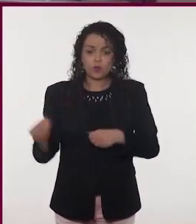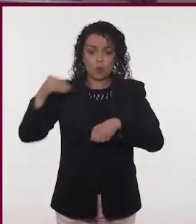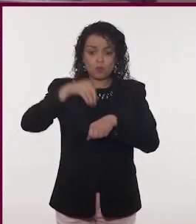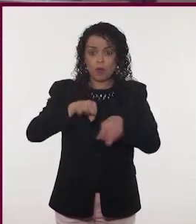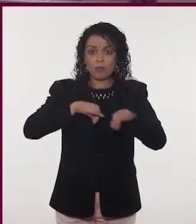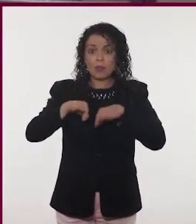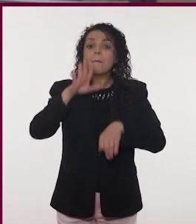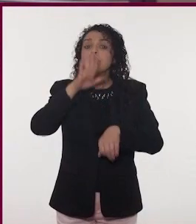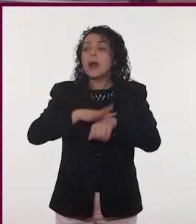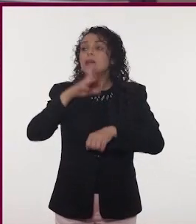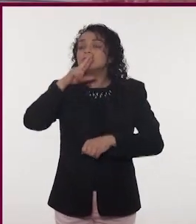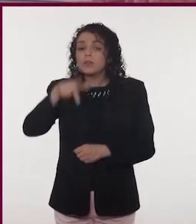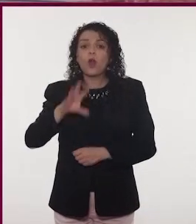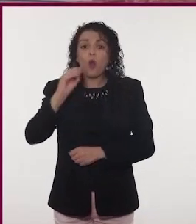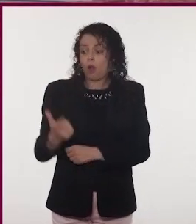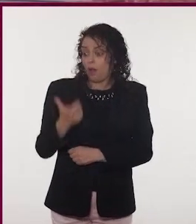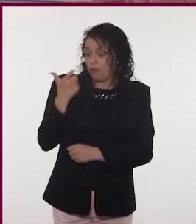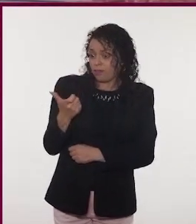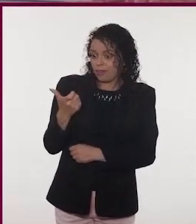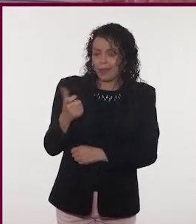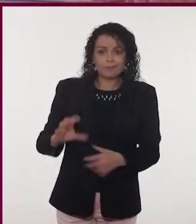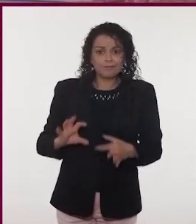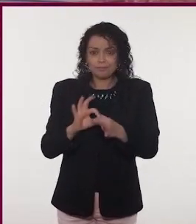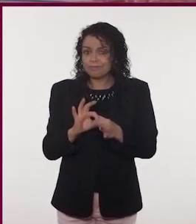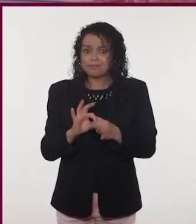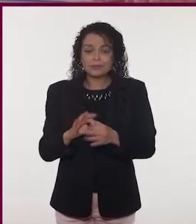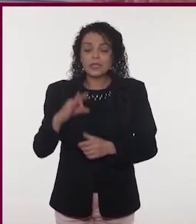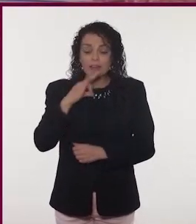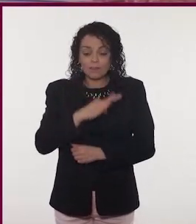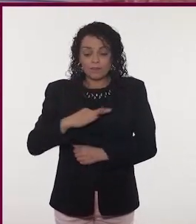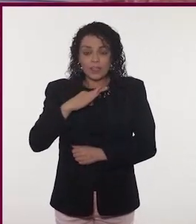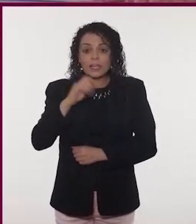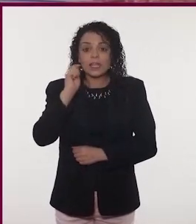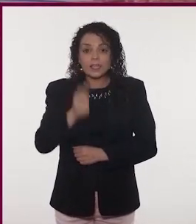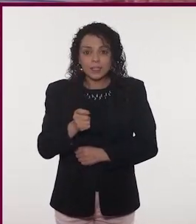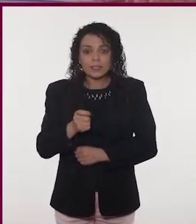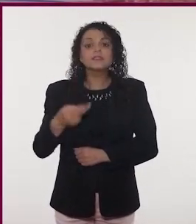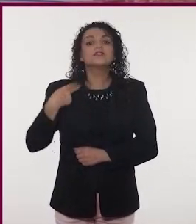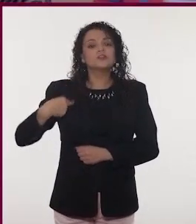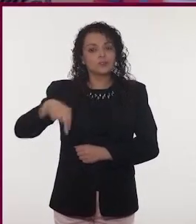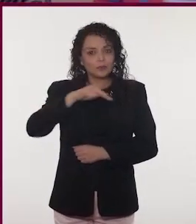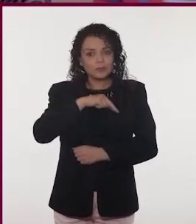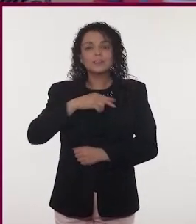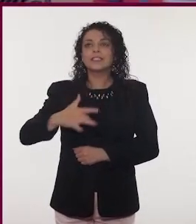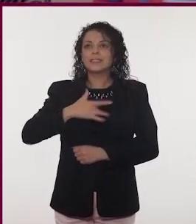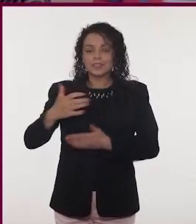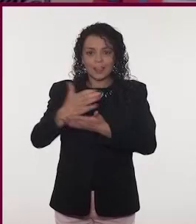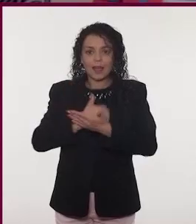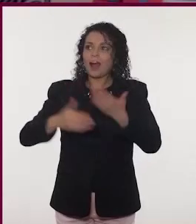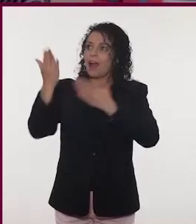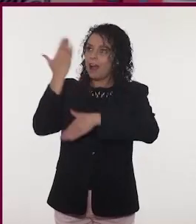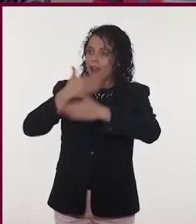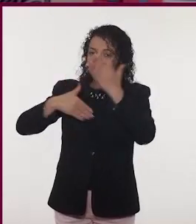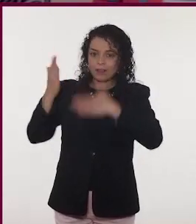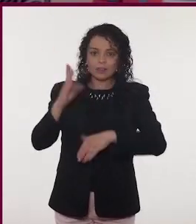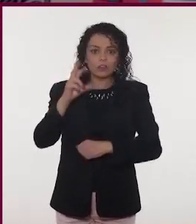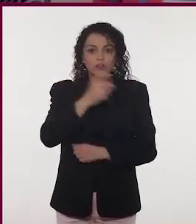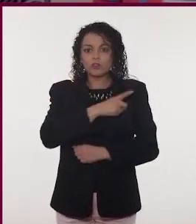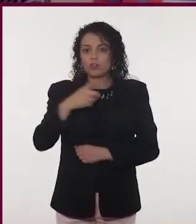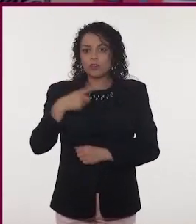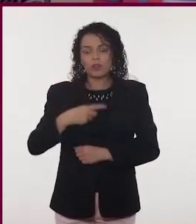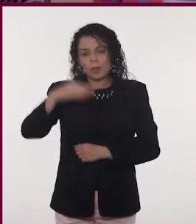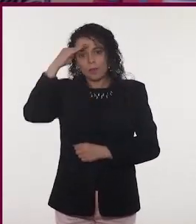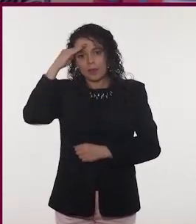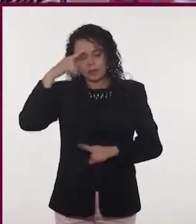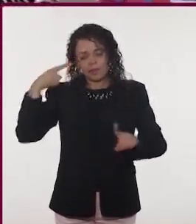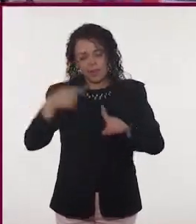tiene que ver con lo económico. Hagamos de la felicidad la razón de nuestro éxito. No deberíamos definirlo basándonos en el dinero